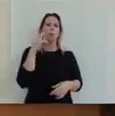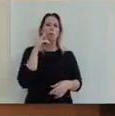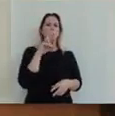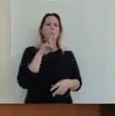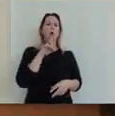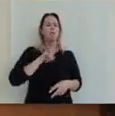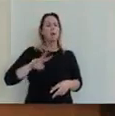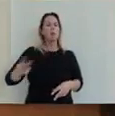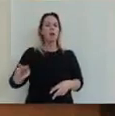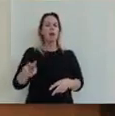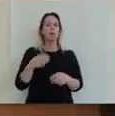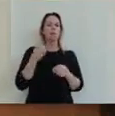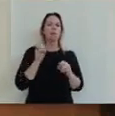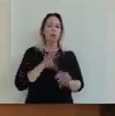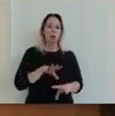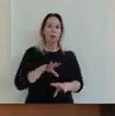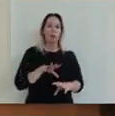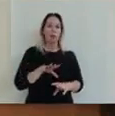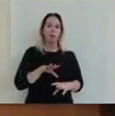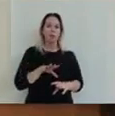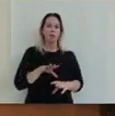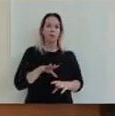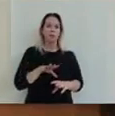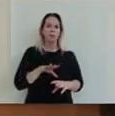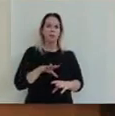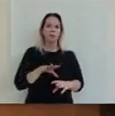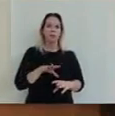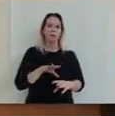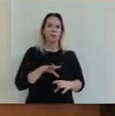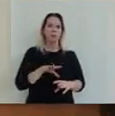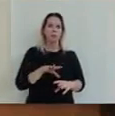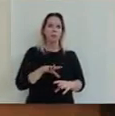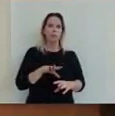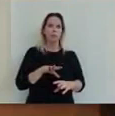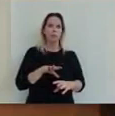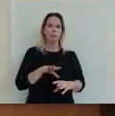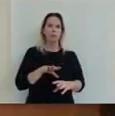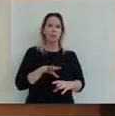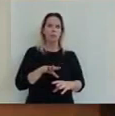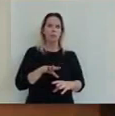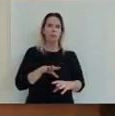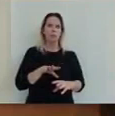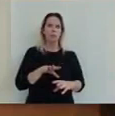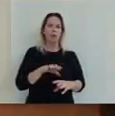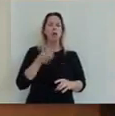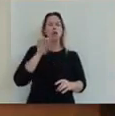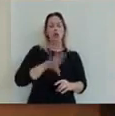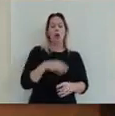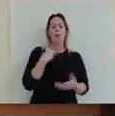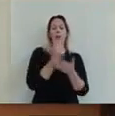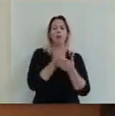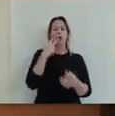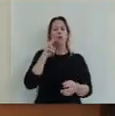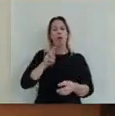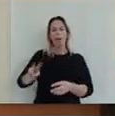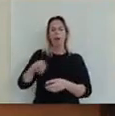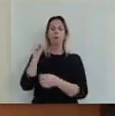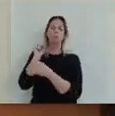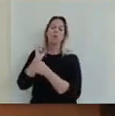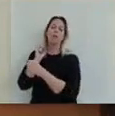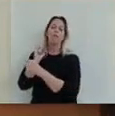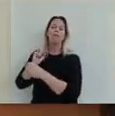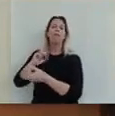aplicando los protocolos, que como lo aclaró la concejala Gaetano, también los hemos trabajado nosotros. Entonces, me parece que el hecho de que